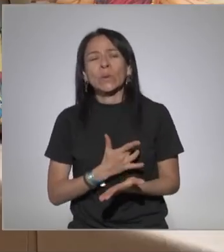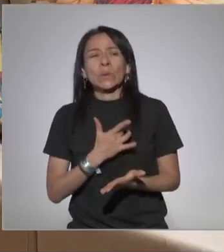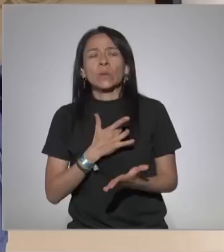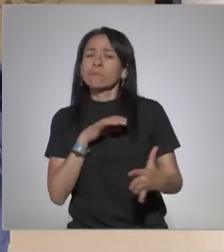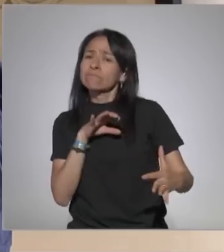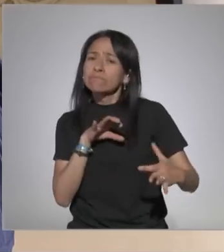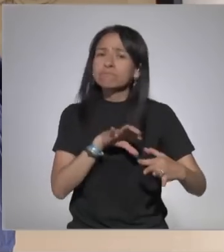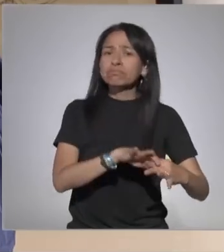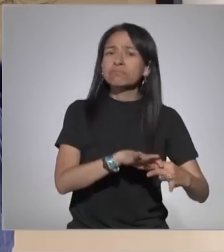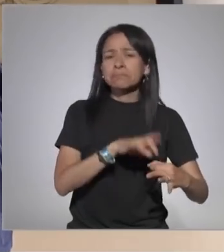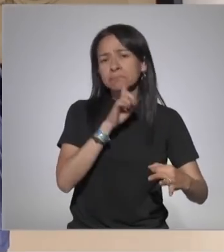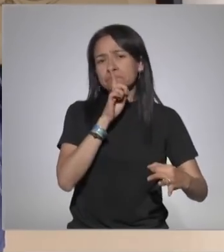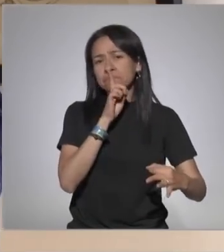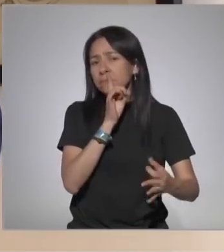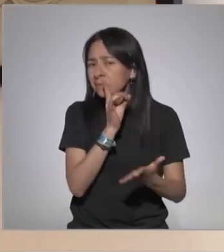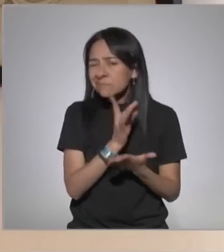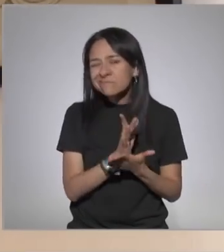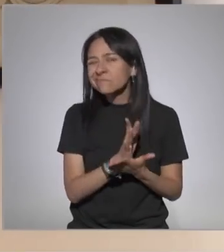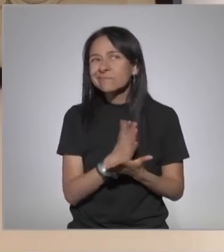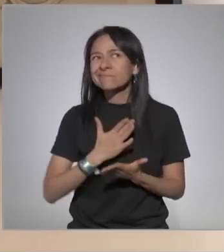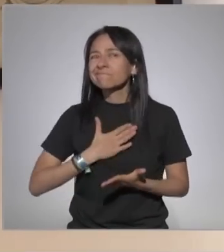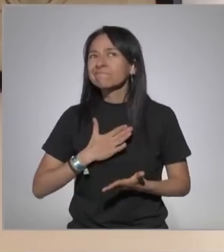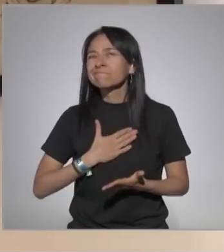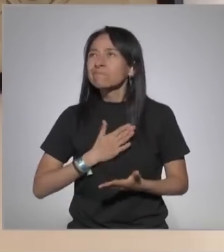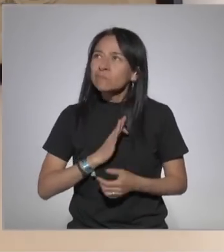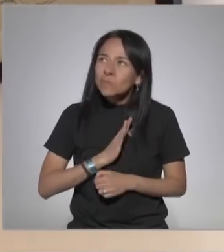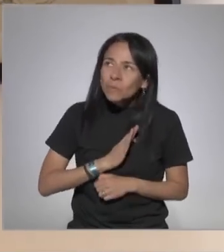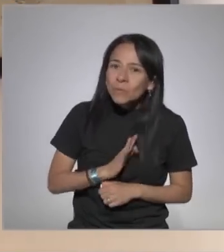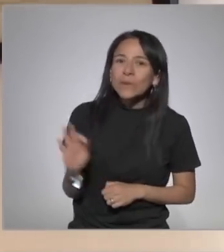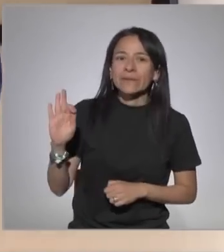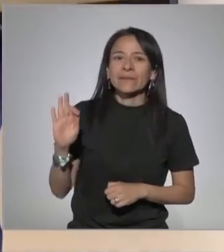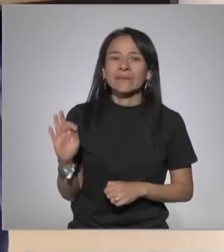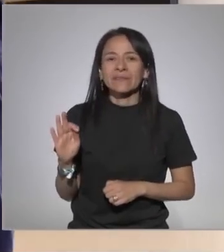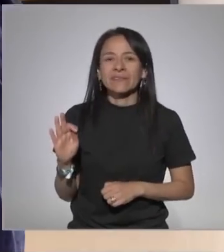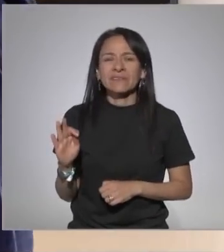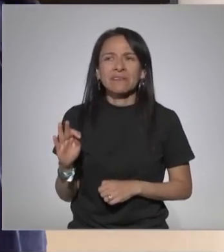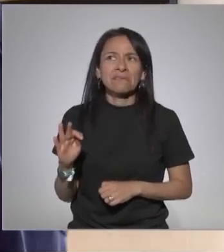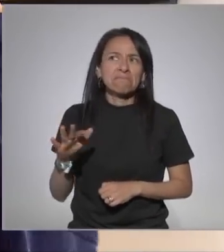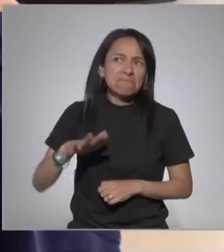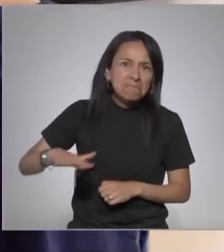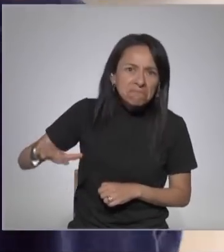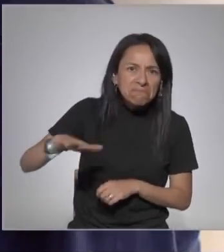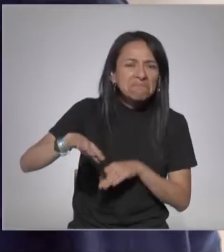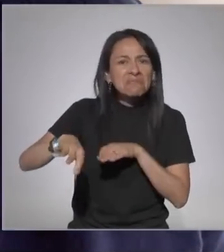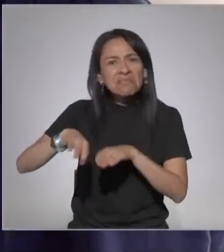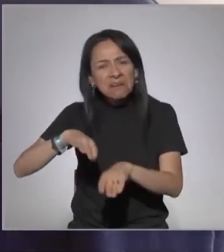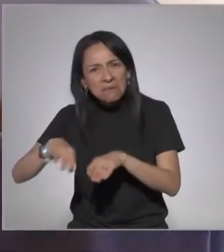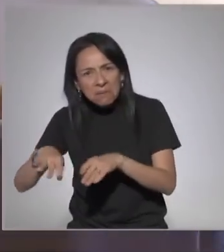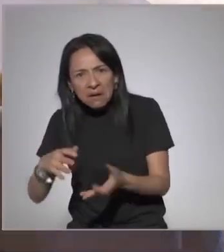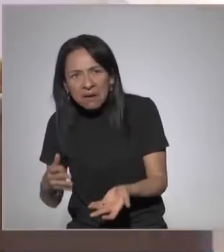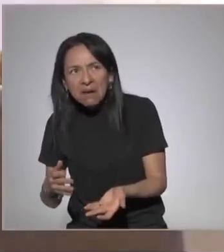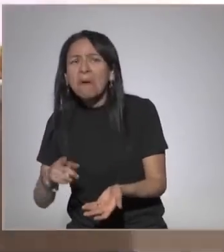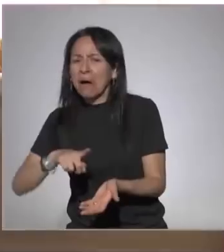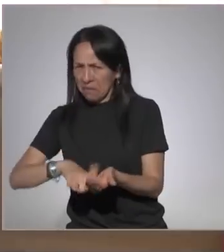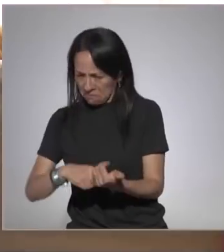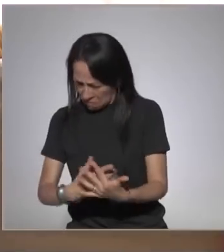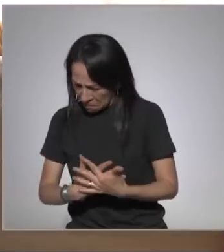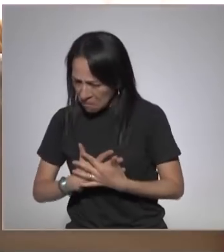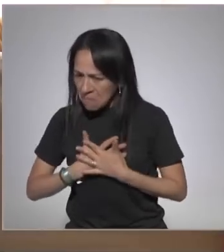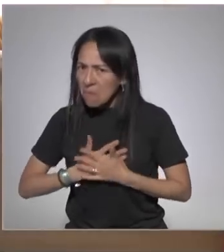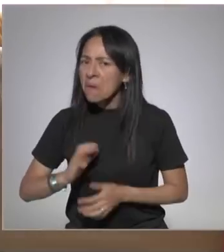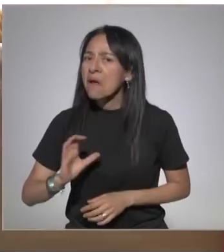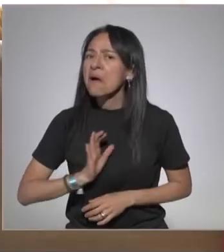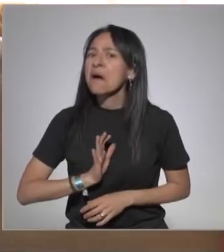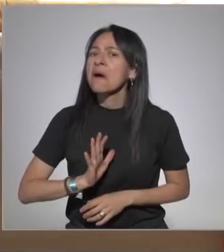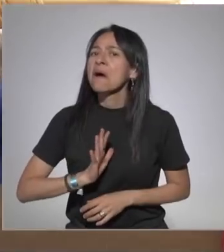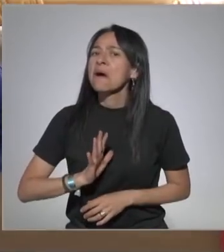¿no?, sino pues se puede expandir incluso al trabajo, a hacer el trabajo con amor,